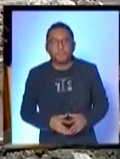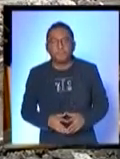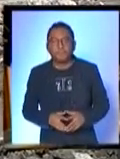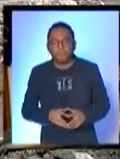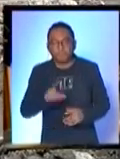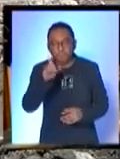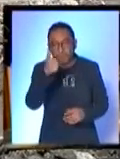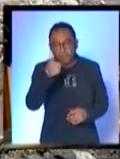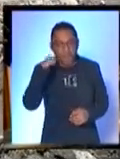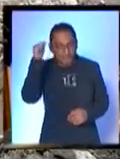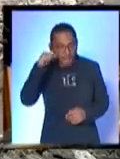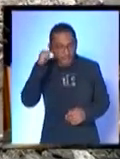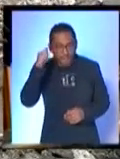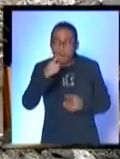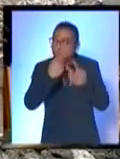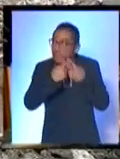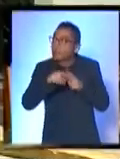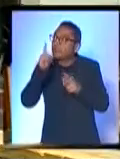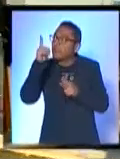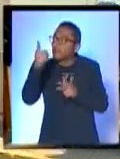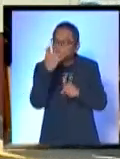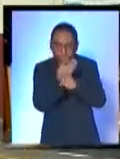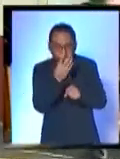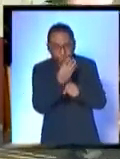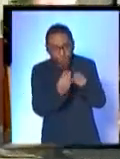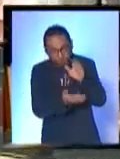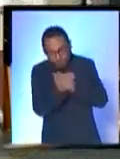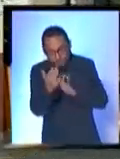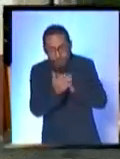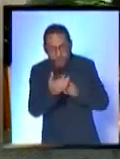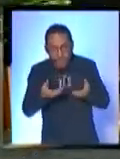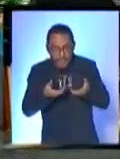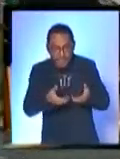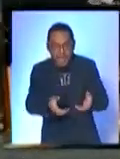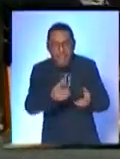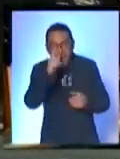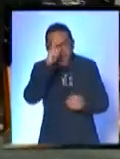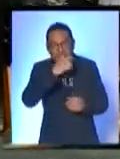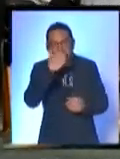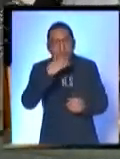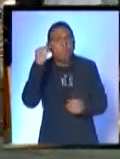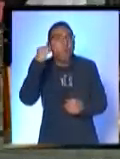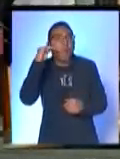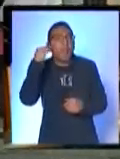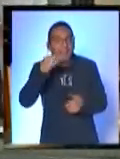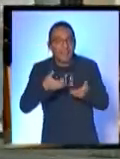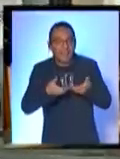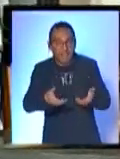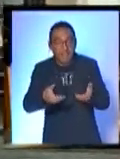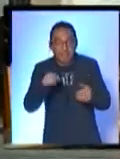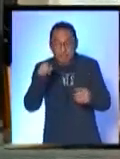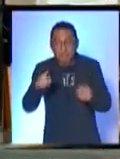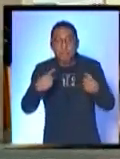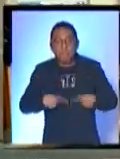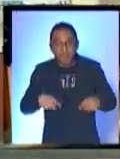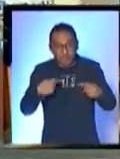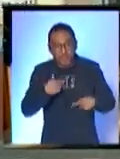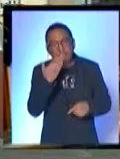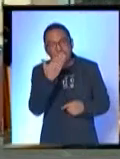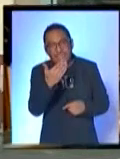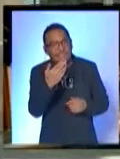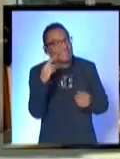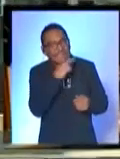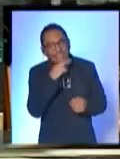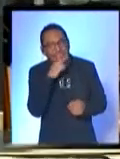El 26 de abril comenzaron las obras de rehabilitación de la avenida Lázaro Cárdenas en Morelia. Los comerciantes demandan que los trabajos